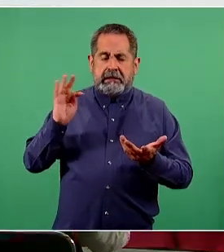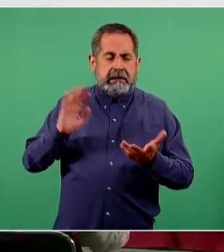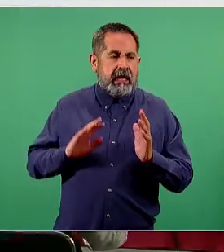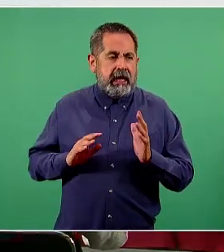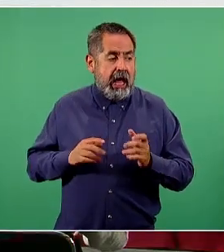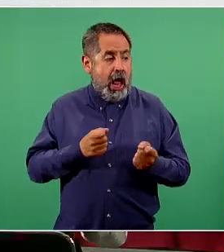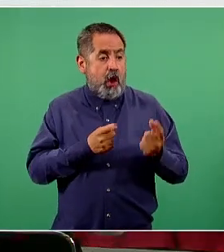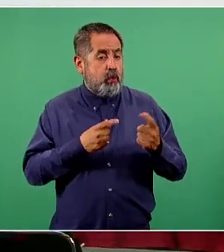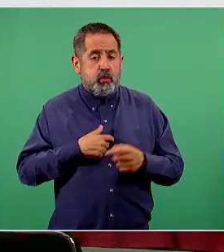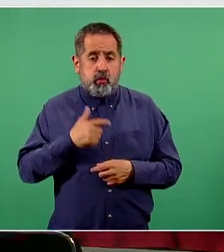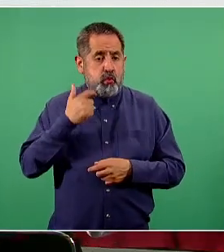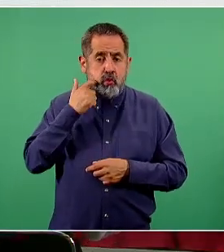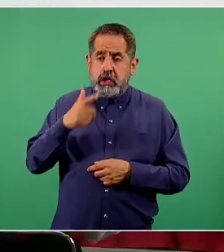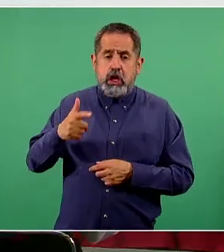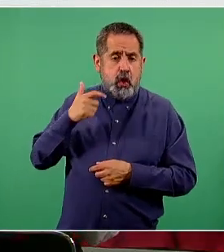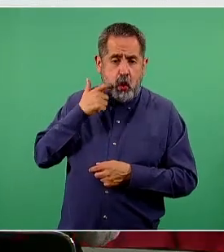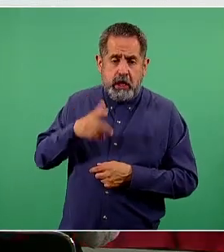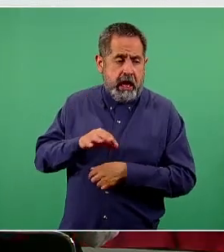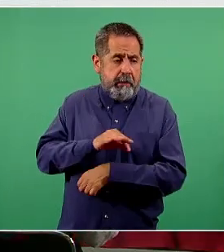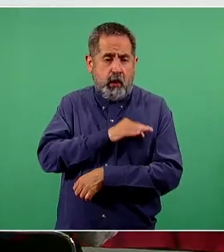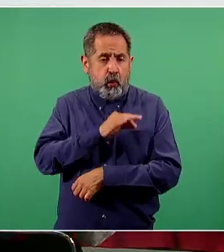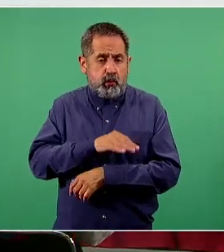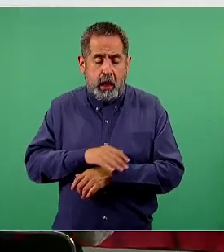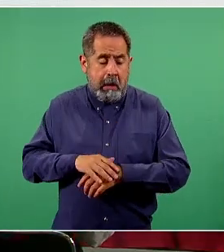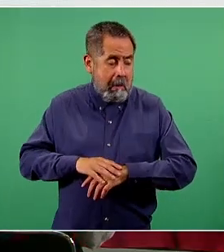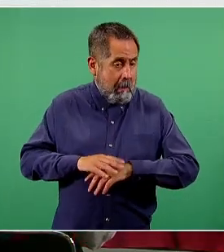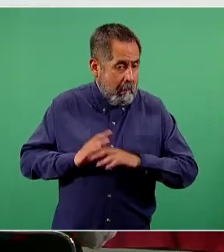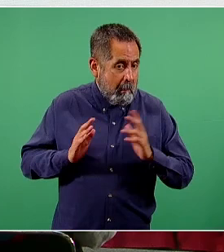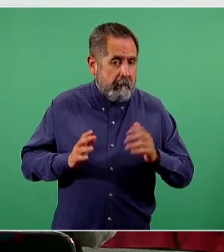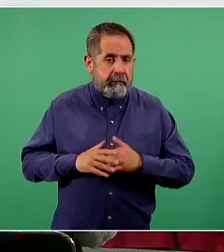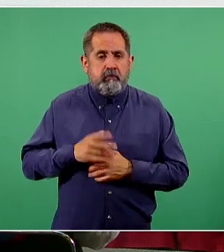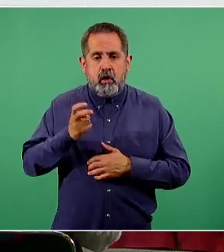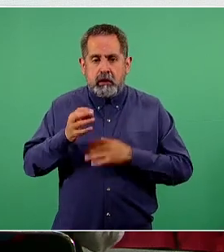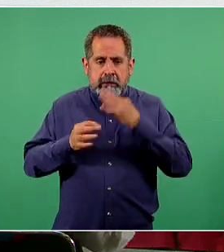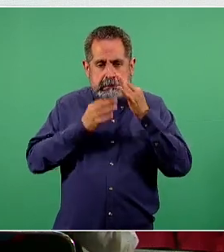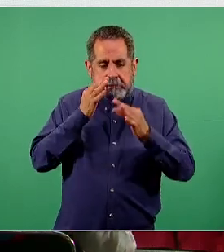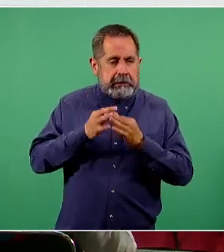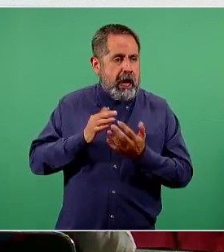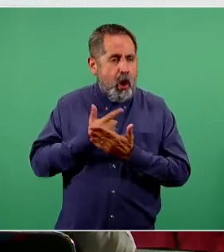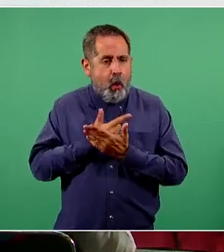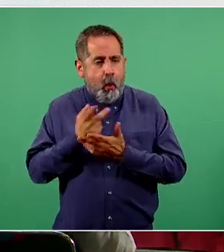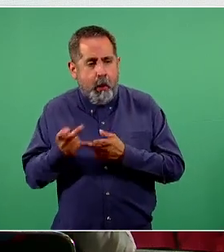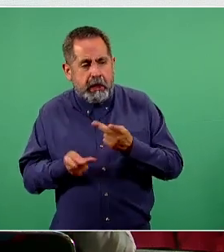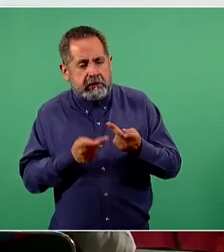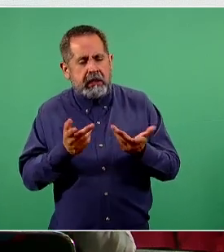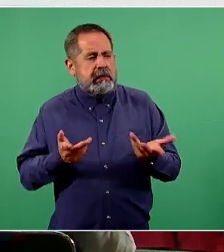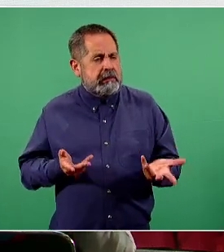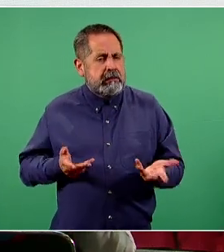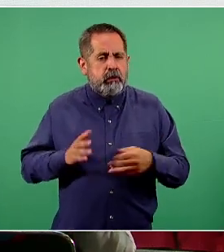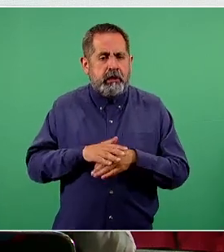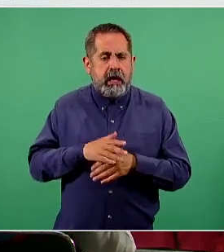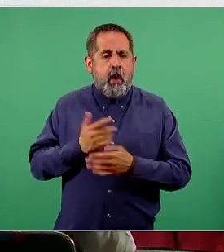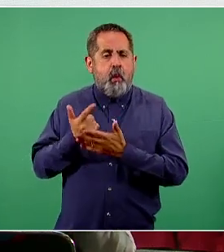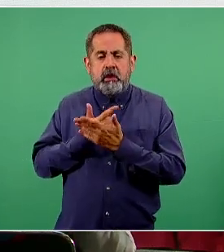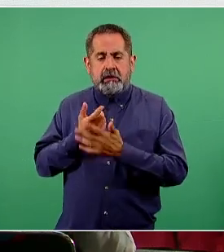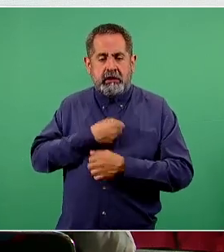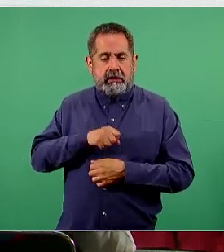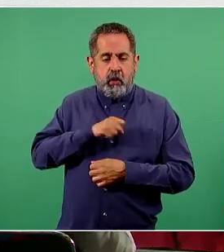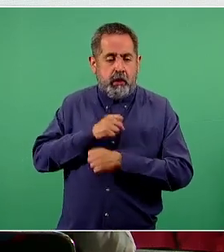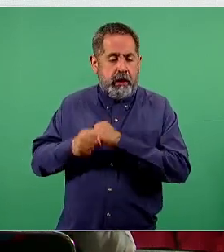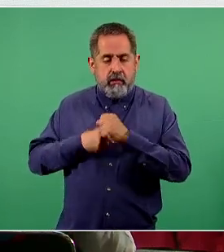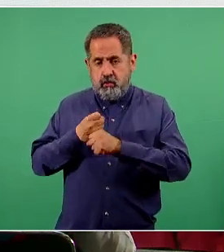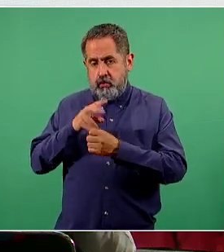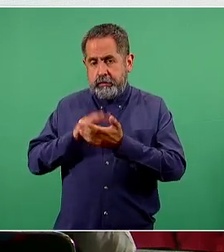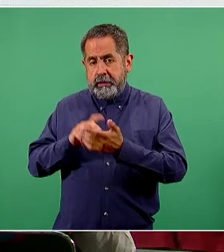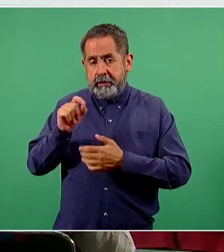no querrían ser vacunadas. Para ese propósito se hicieron encuestas. La Encuesta Nacional de Salud y Nutrición